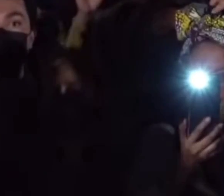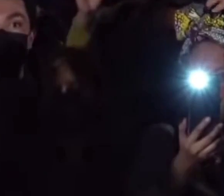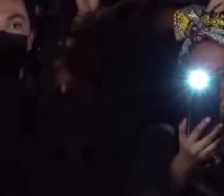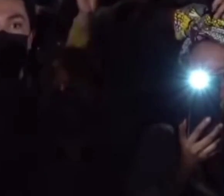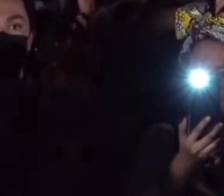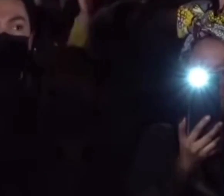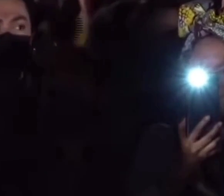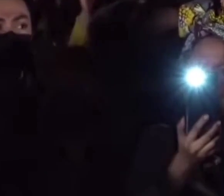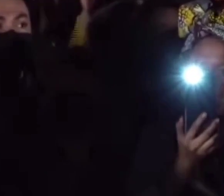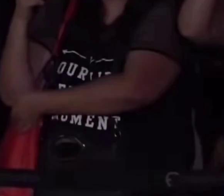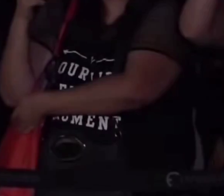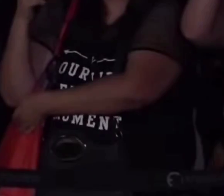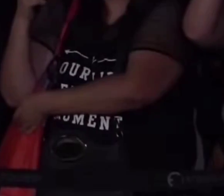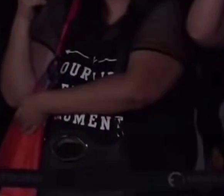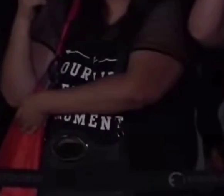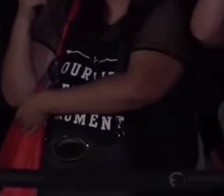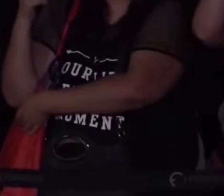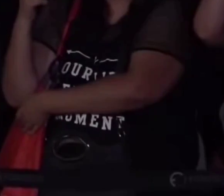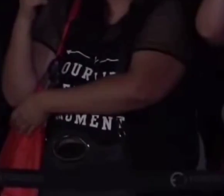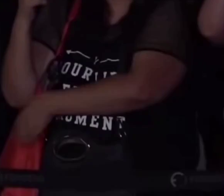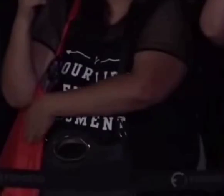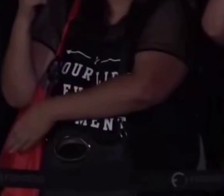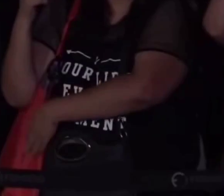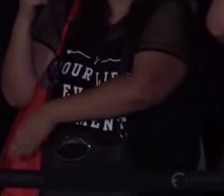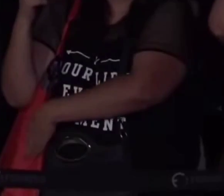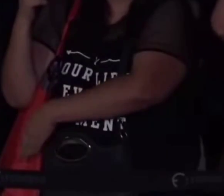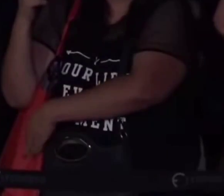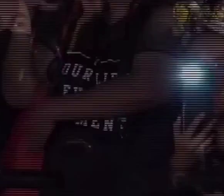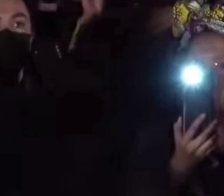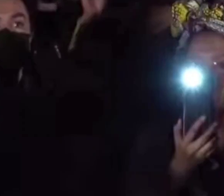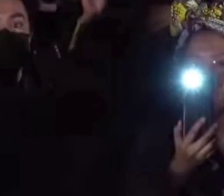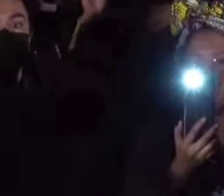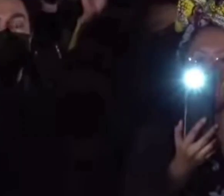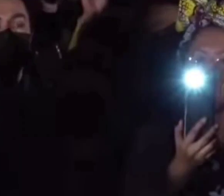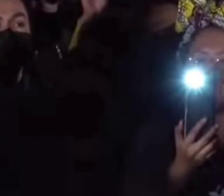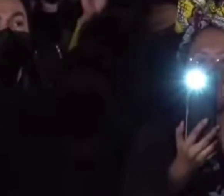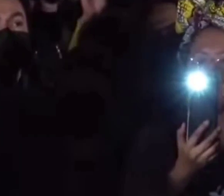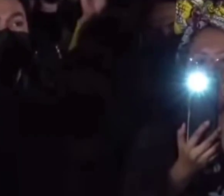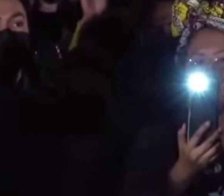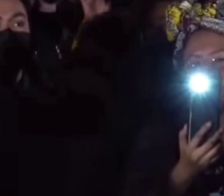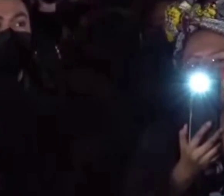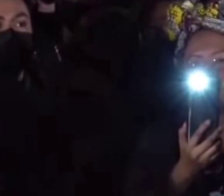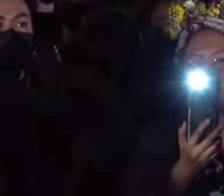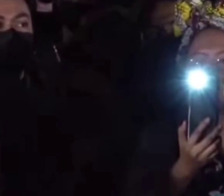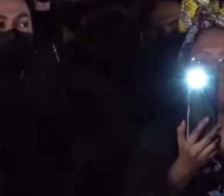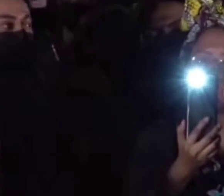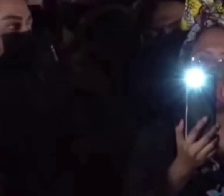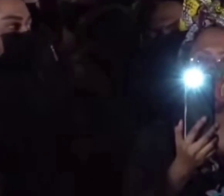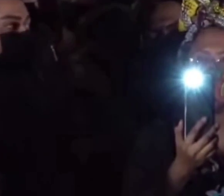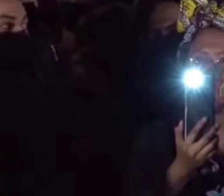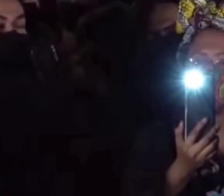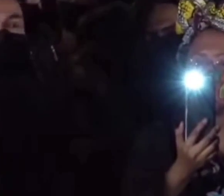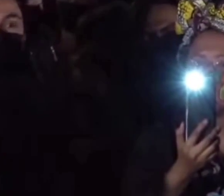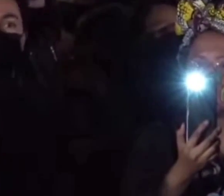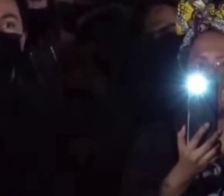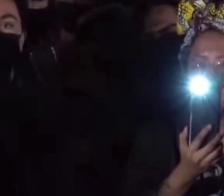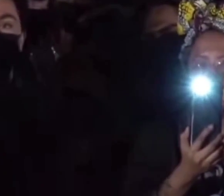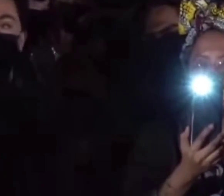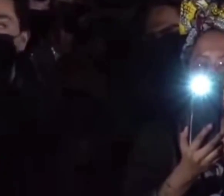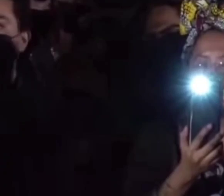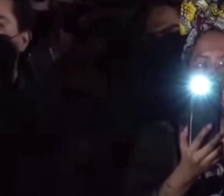hemos pasado momentos difíciles. Y que hoy, pues afortunadamente, aunque tenemos que seguirnos